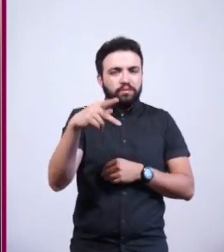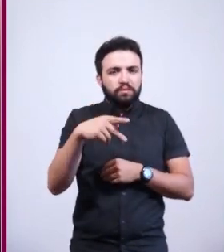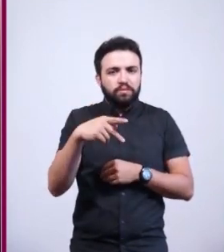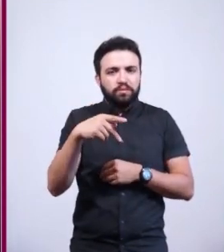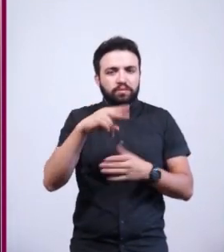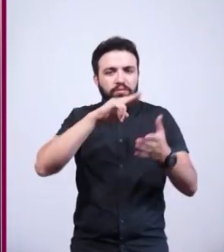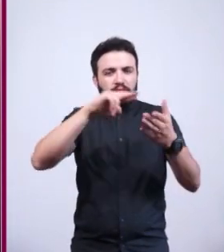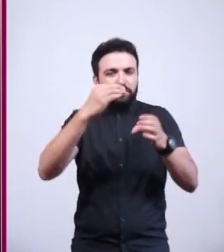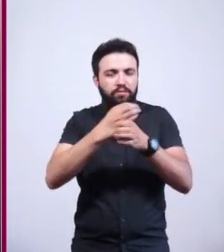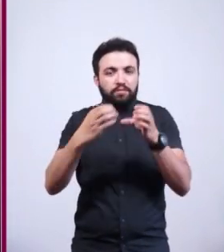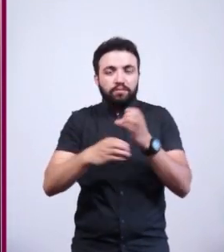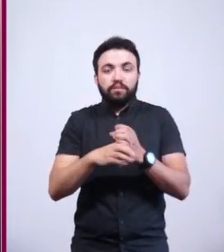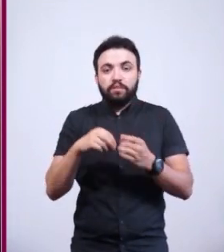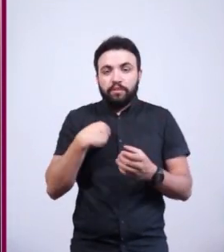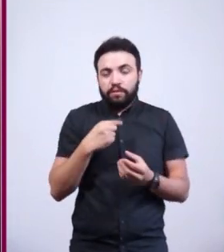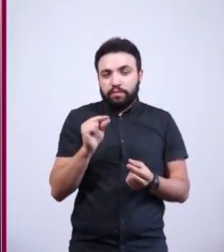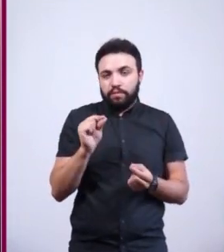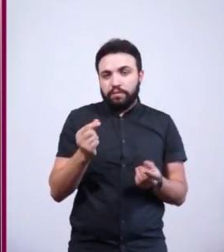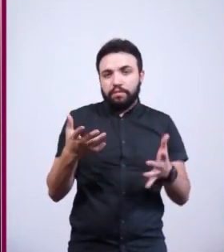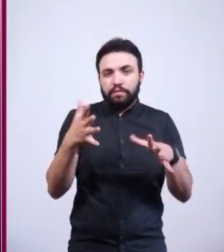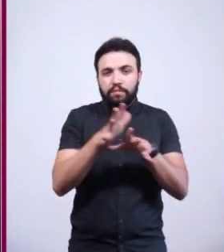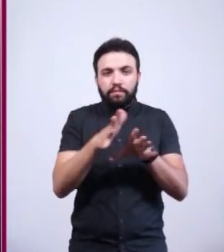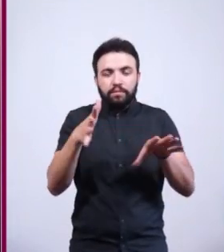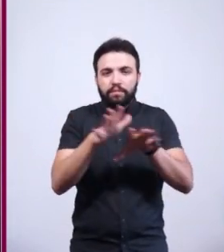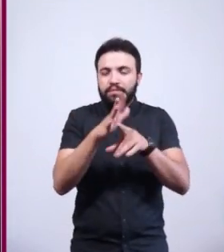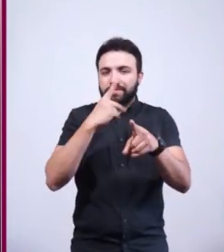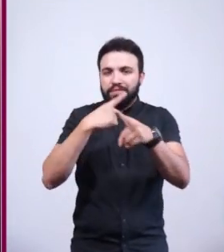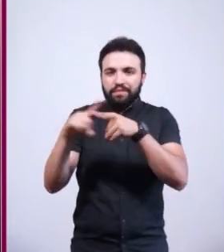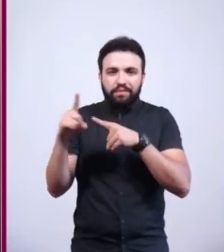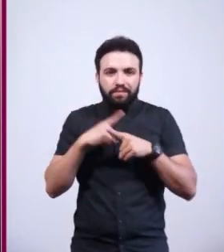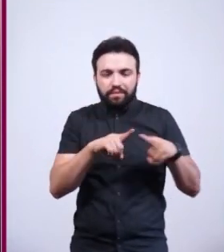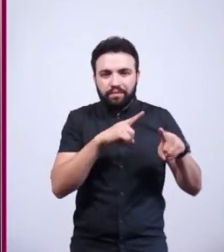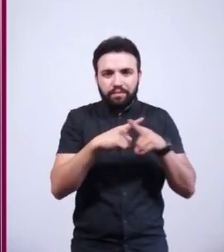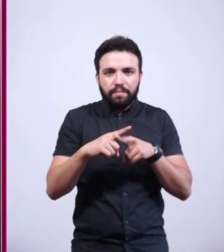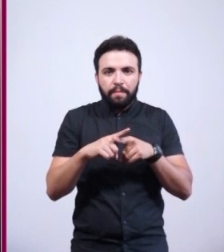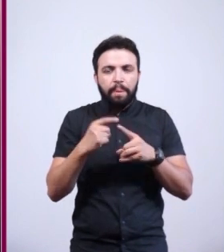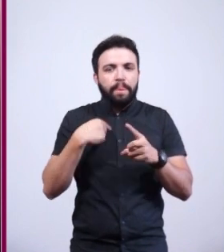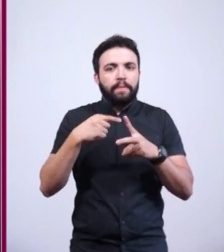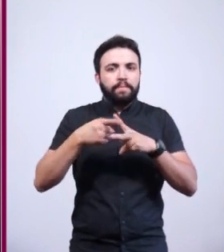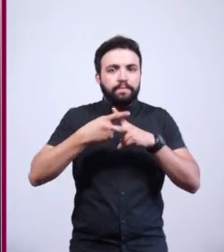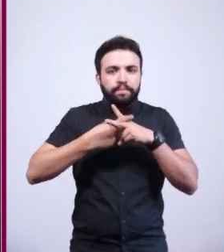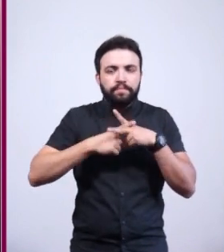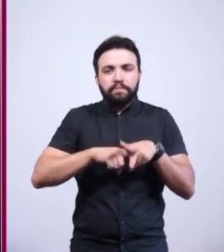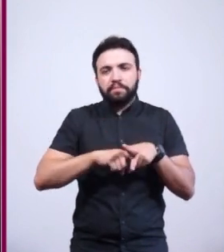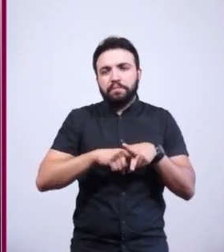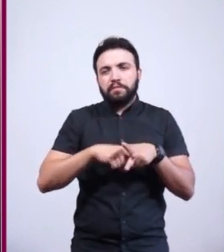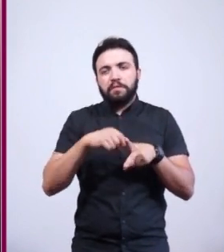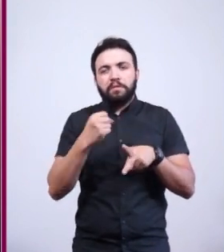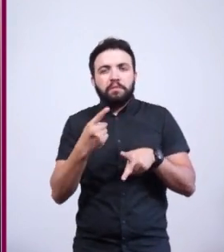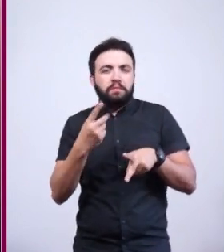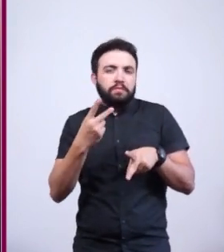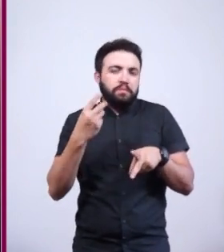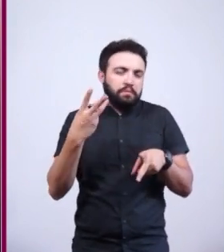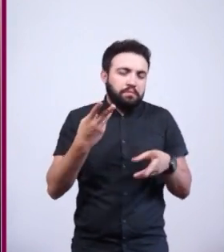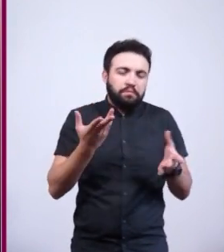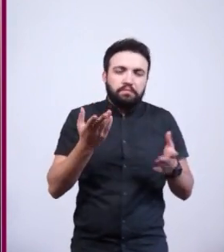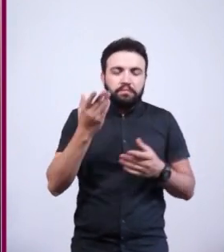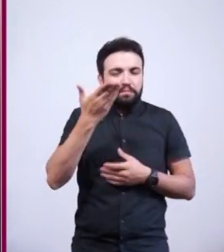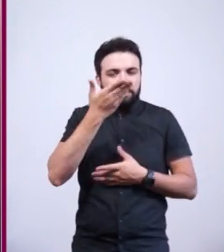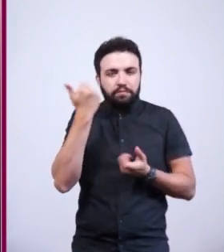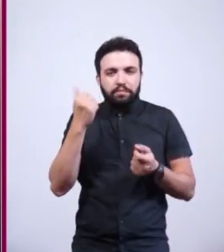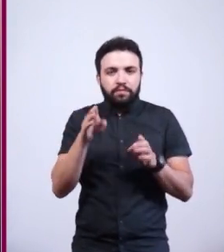normalmente voy uniendo narrativas distintas. Empiezo con dos o tres hilos narrativos que me